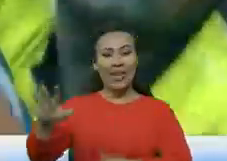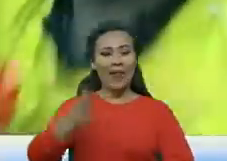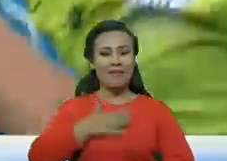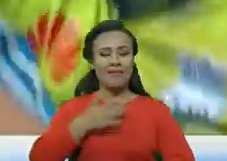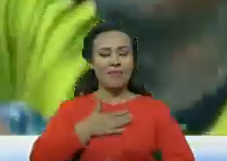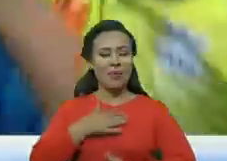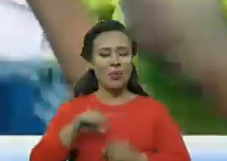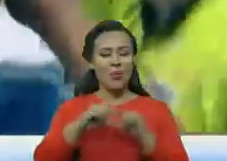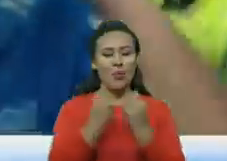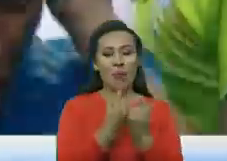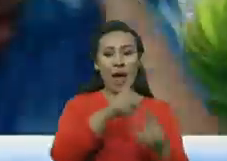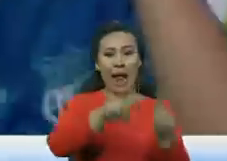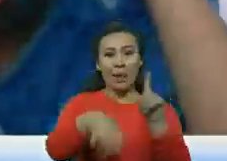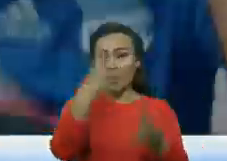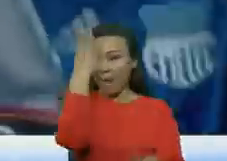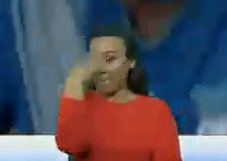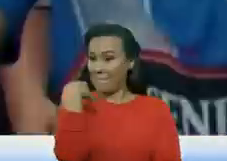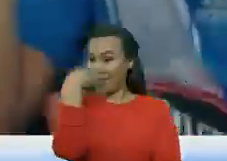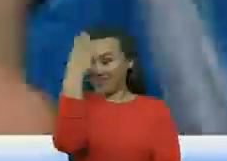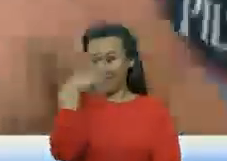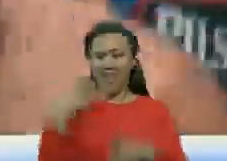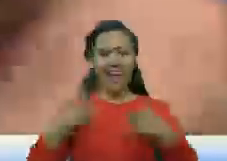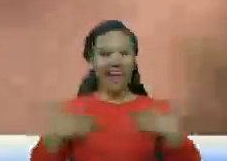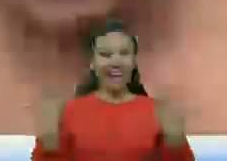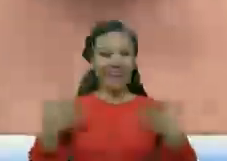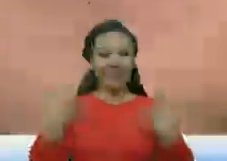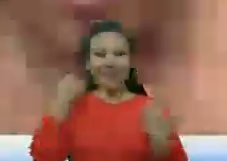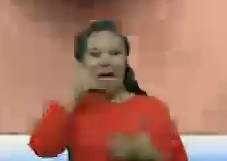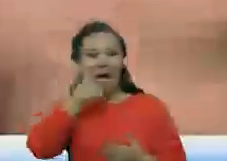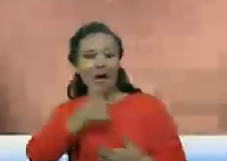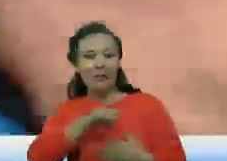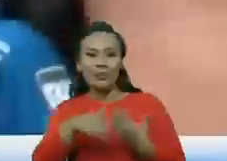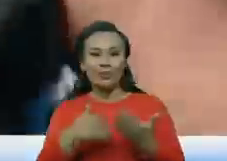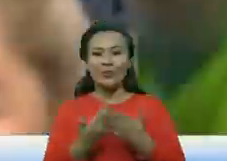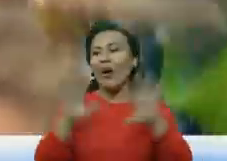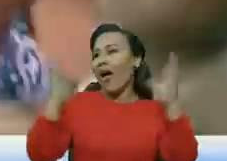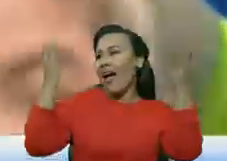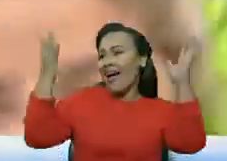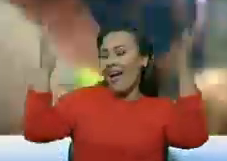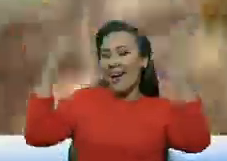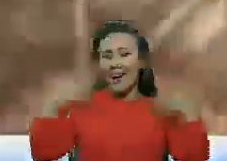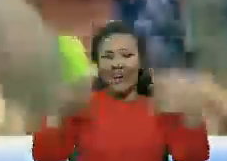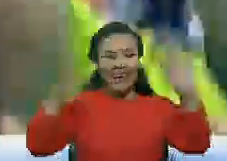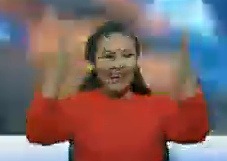Caras pintadas, rostros de alegría y emoción eran parte de los festejos.